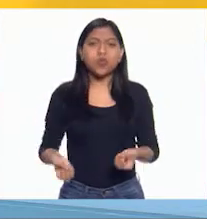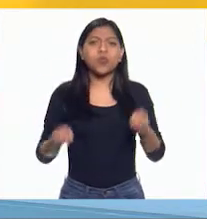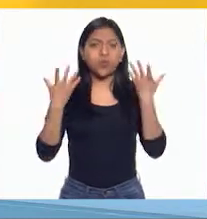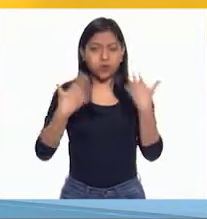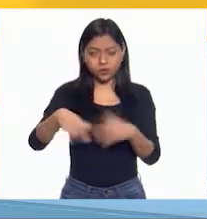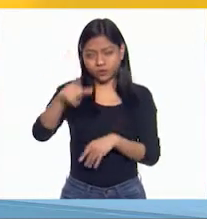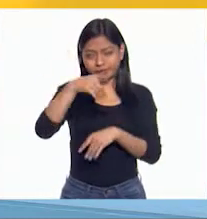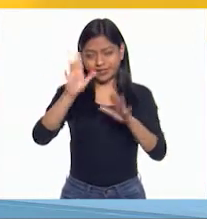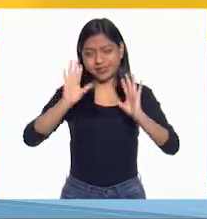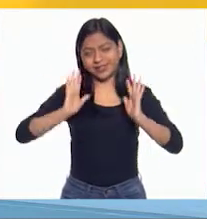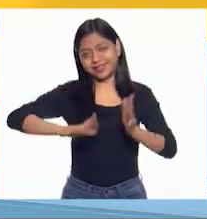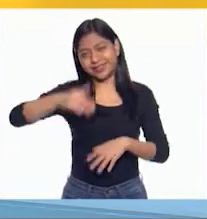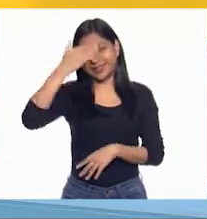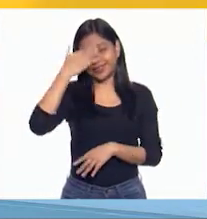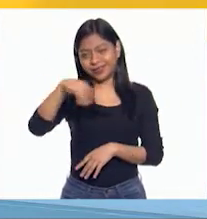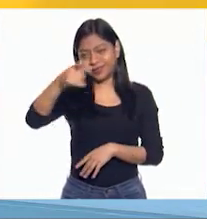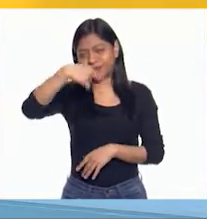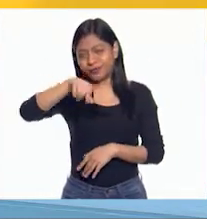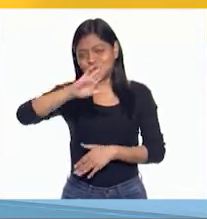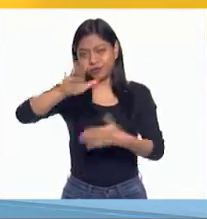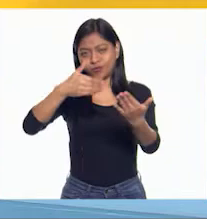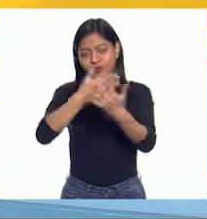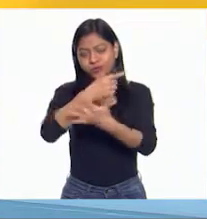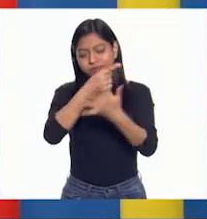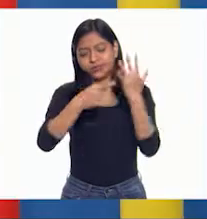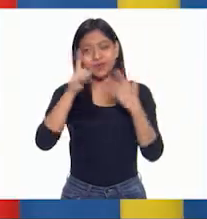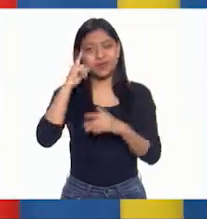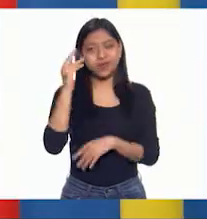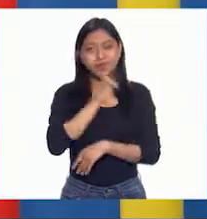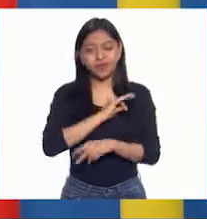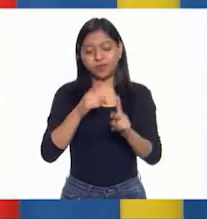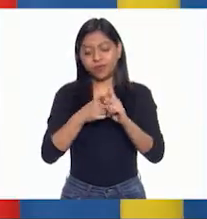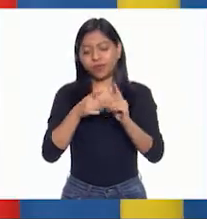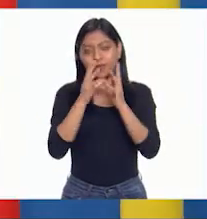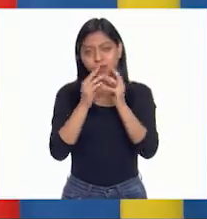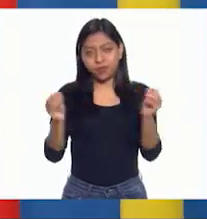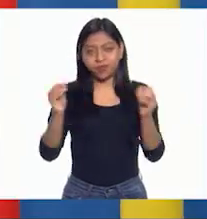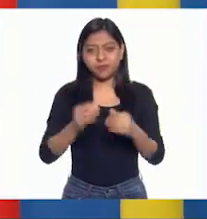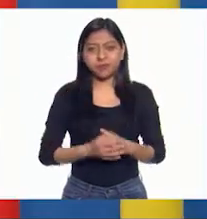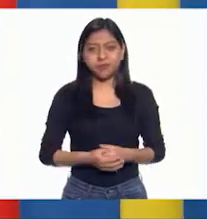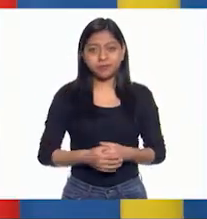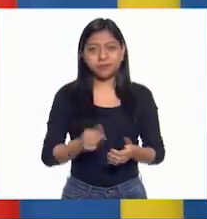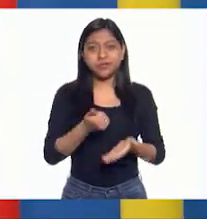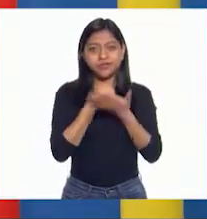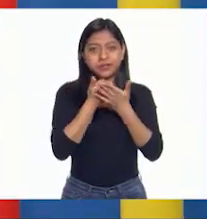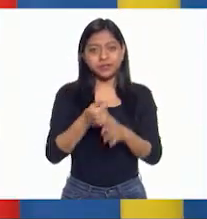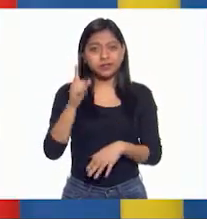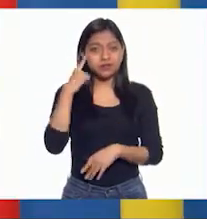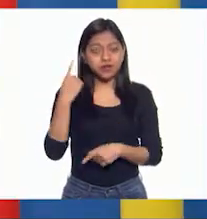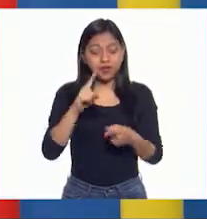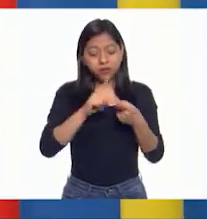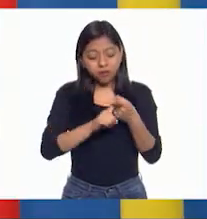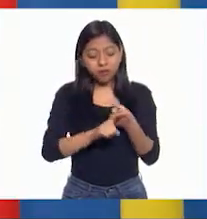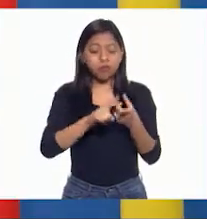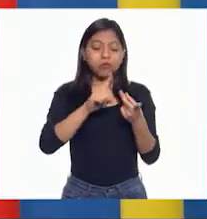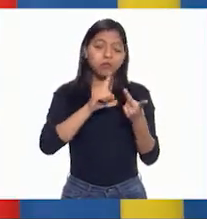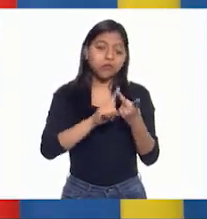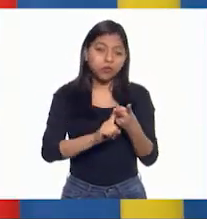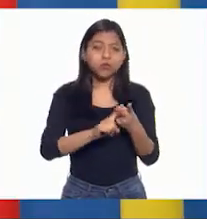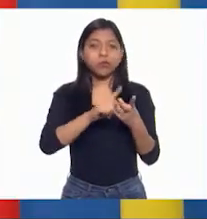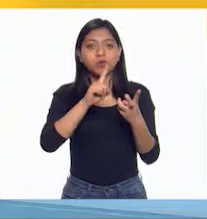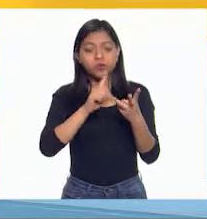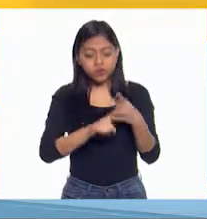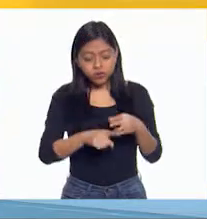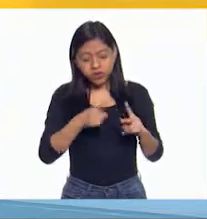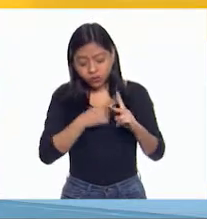Seguramente ya tienen sus ideas para resolverlo. Ay, maestro, ayúdanos, así para no tener que contar una hoja por una